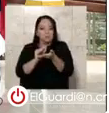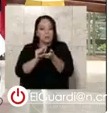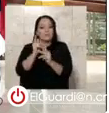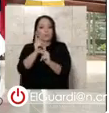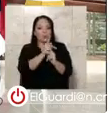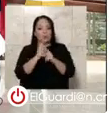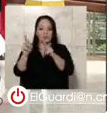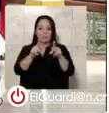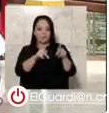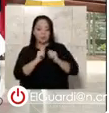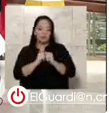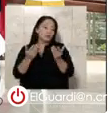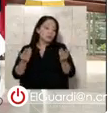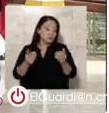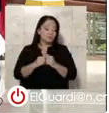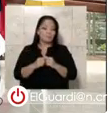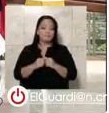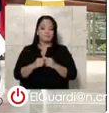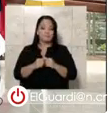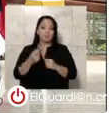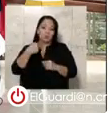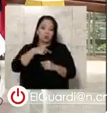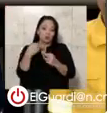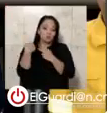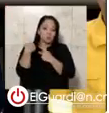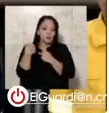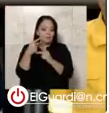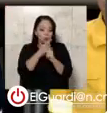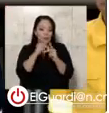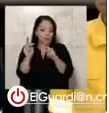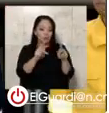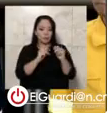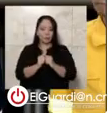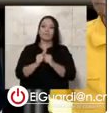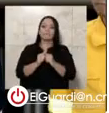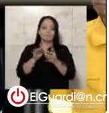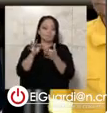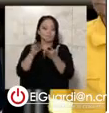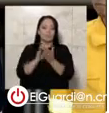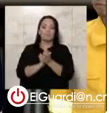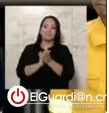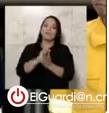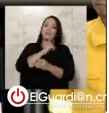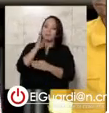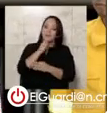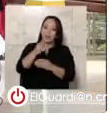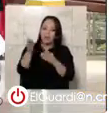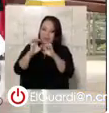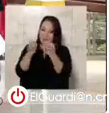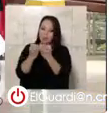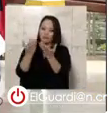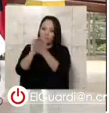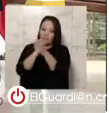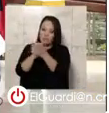a nuestra población, que es nuestra obligación principal. Que Dios los bendiga, equipo, los felicito. Un aplauso para